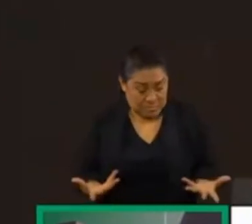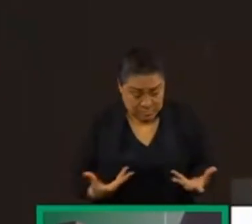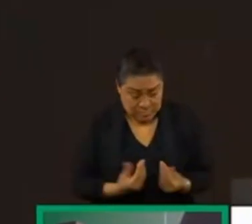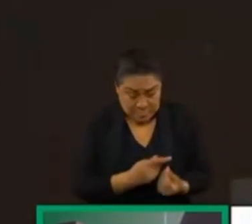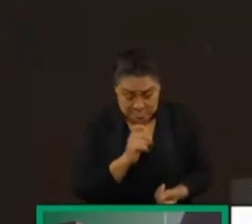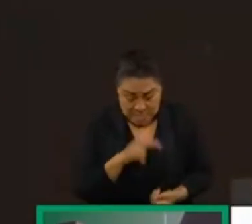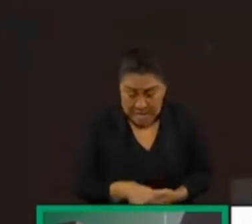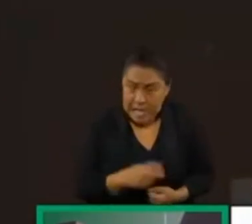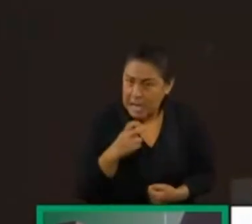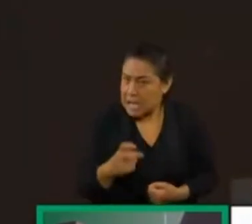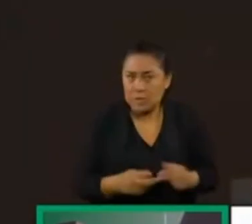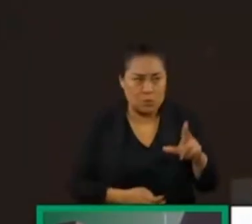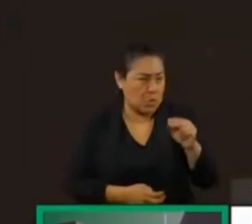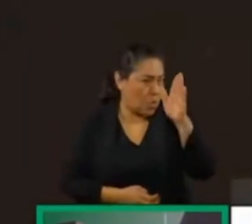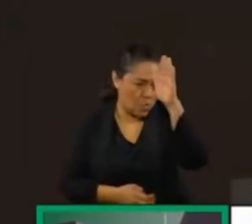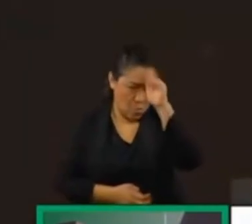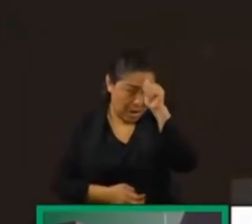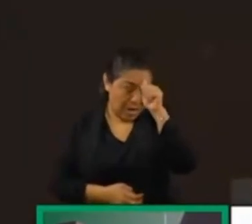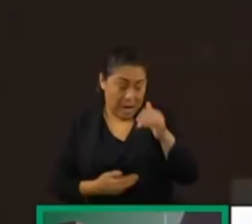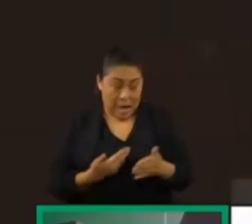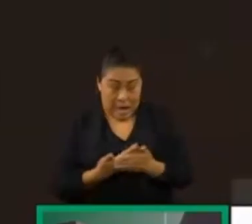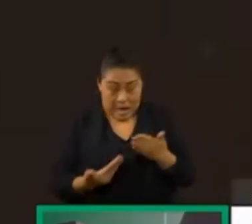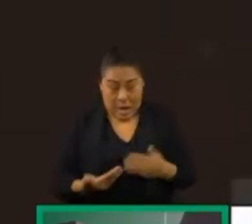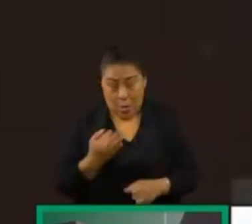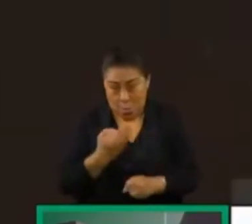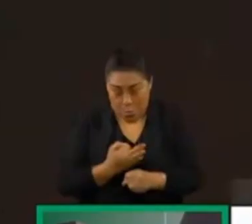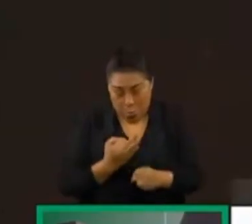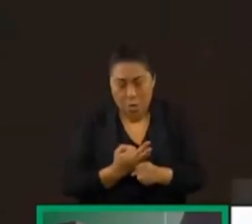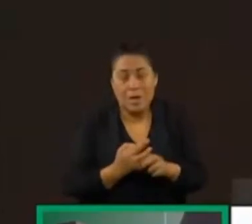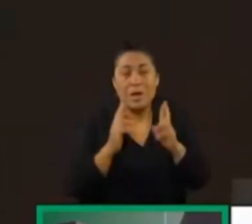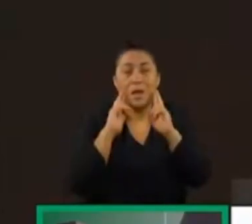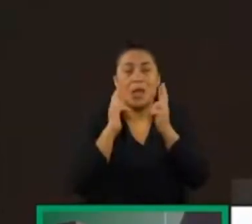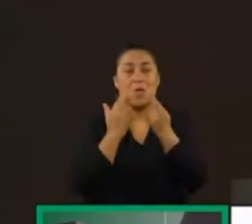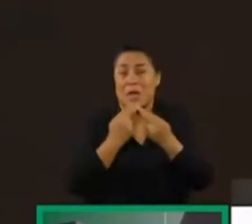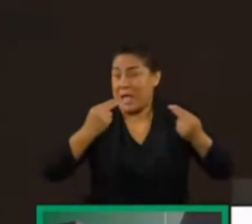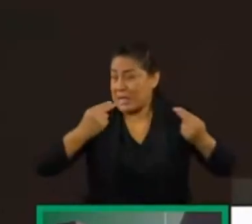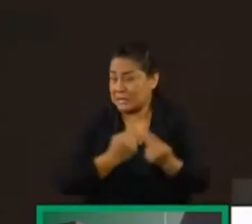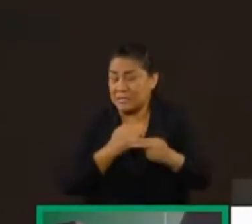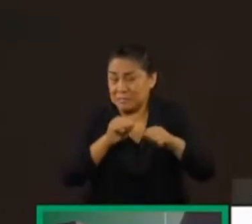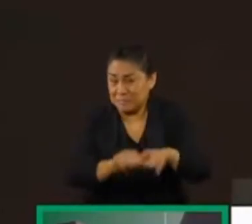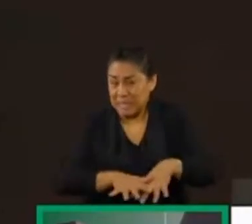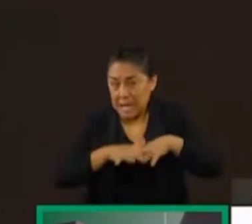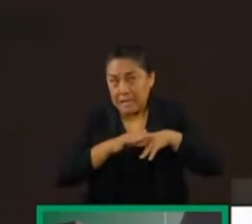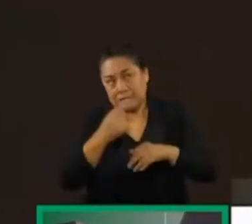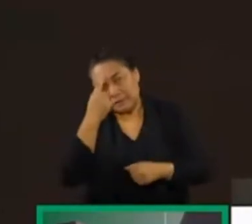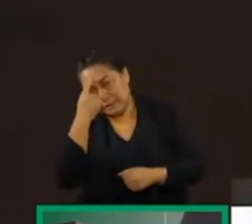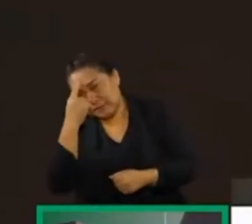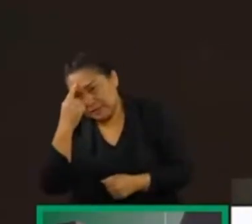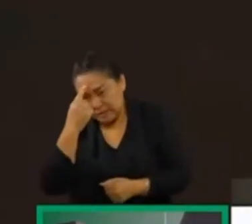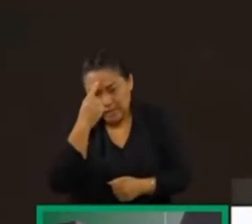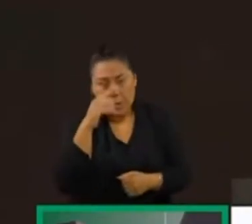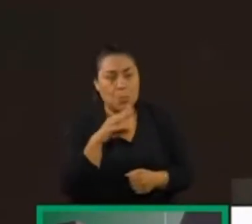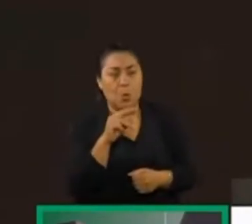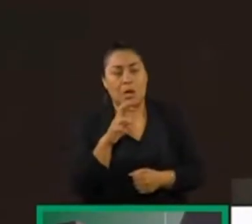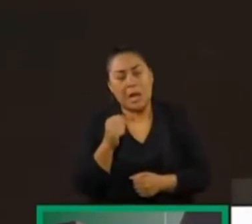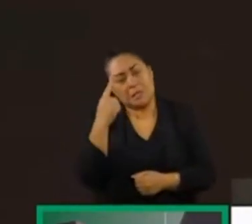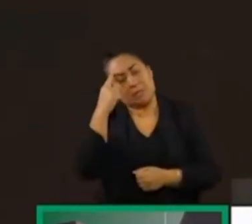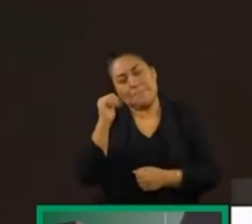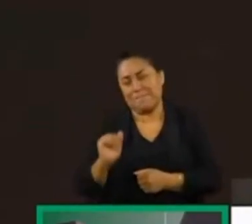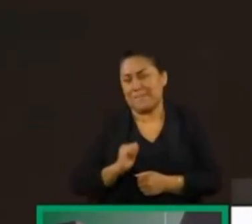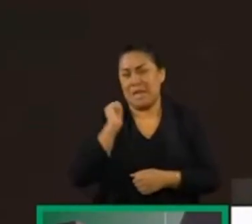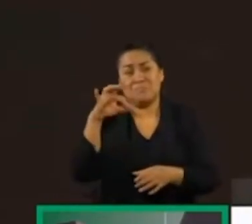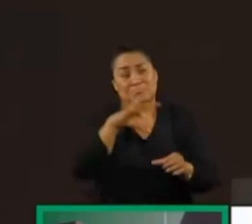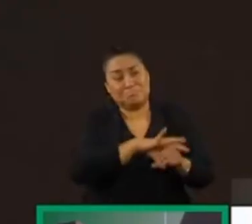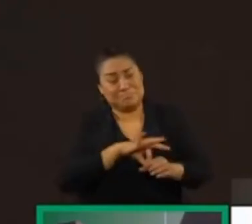contra, porque en este periodo extraordinario, Morena busca aprobar todas las reformas